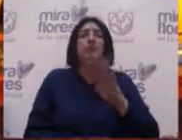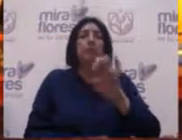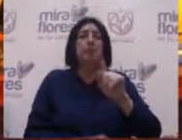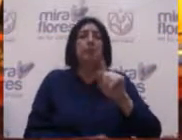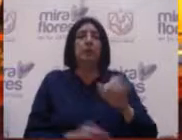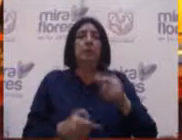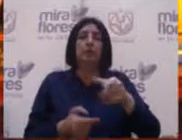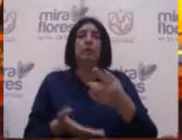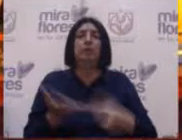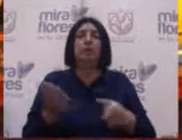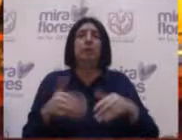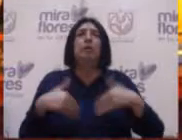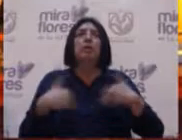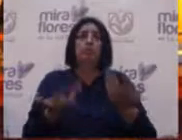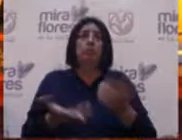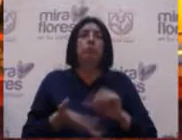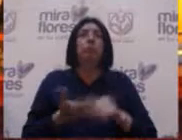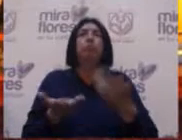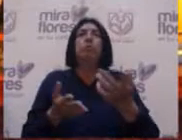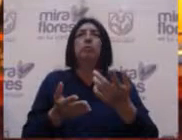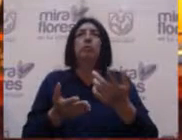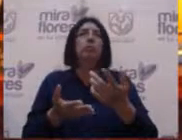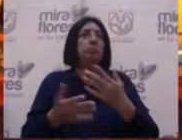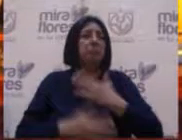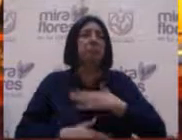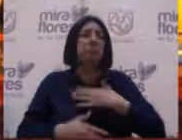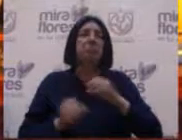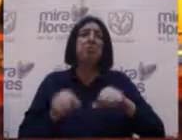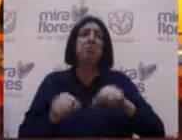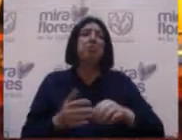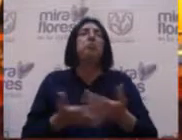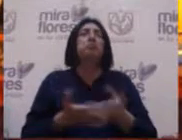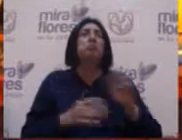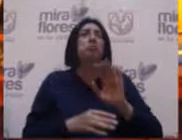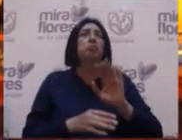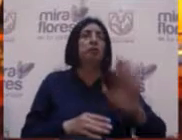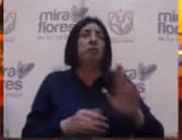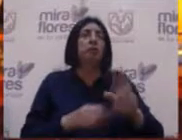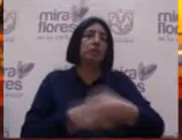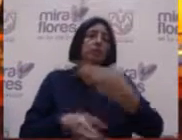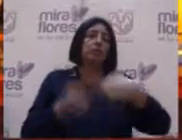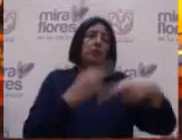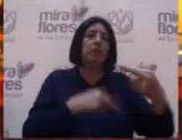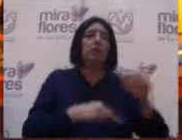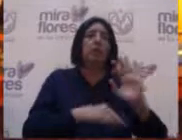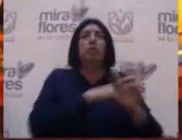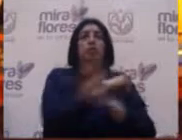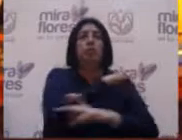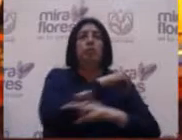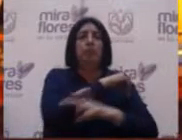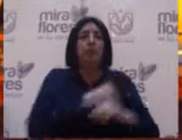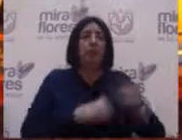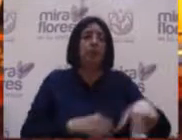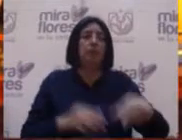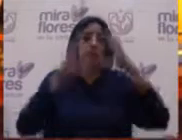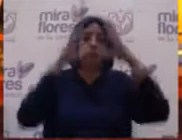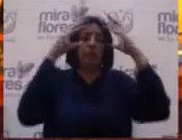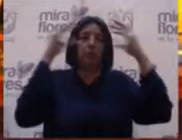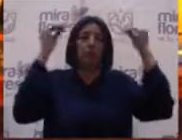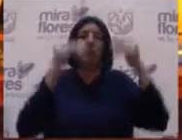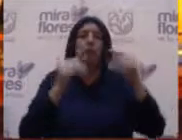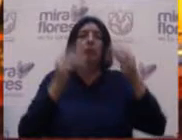El señor Dreysen pudo regularizar satisfactoriamente su situación migratoria y regresar a los Países Bajos. El ciudadano holandés,